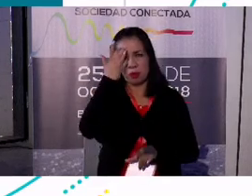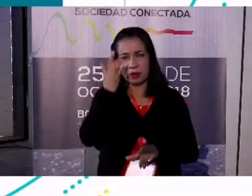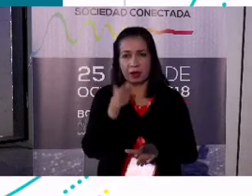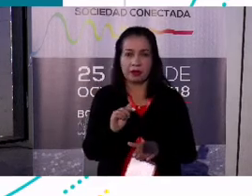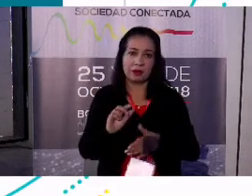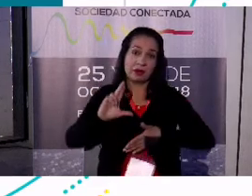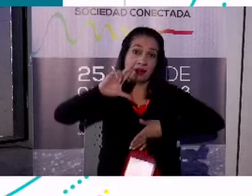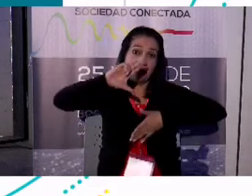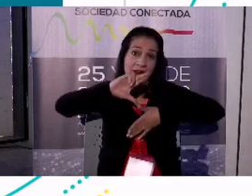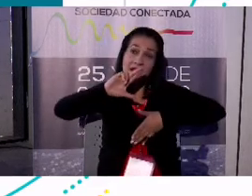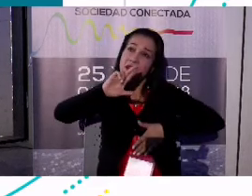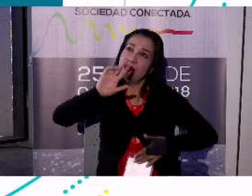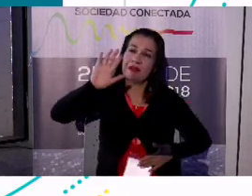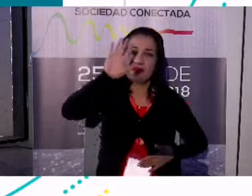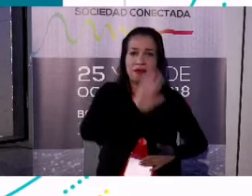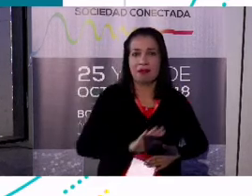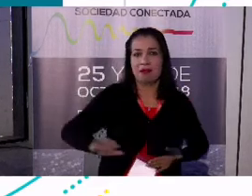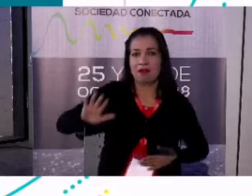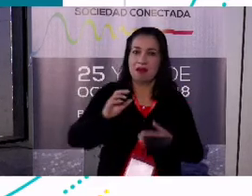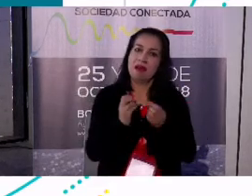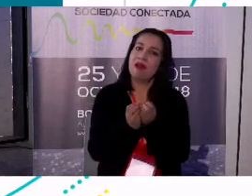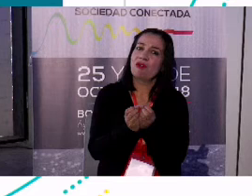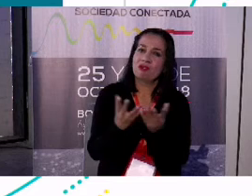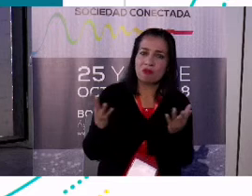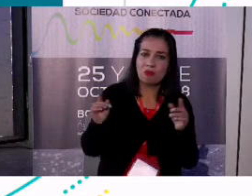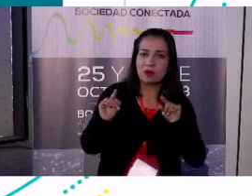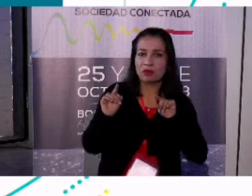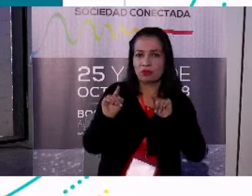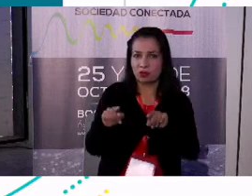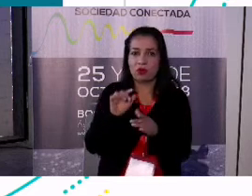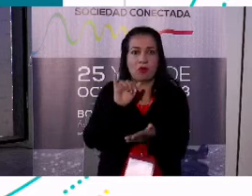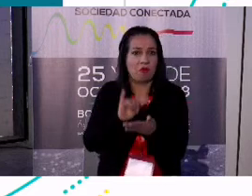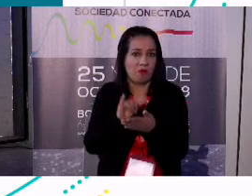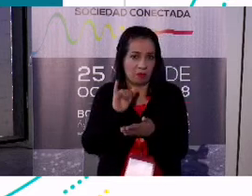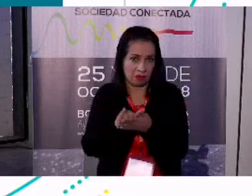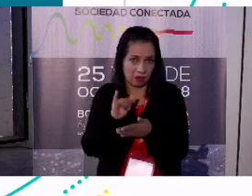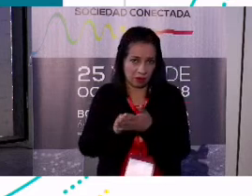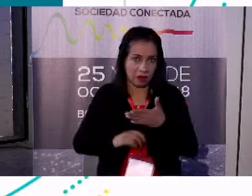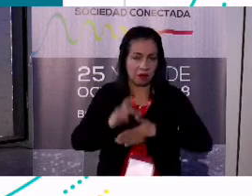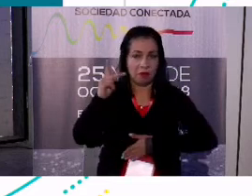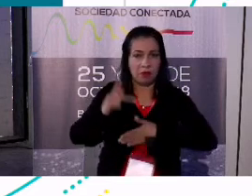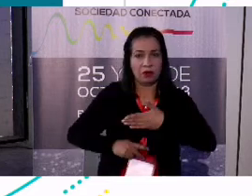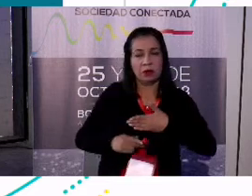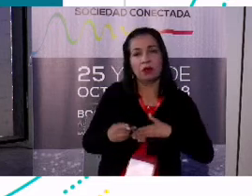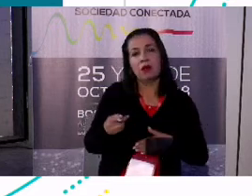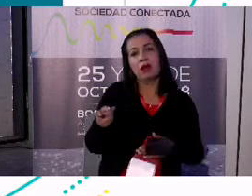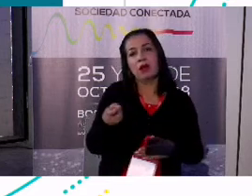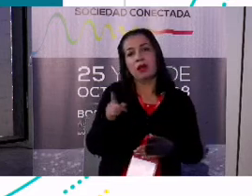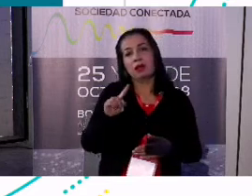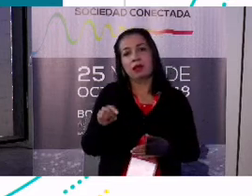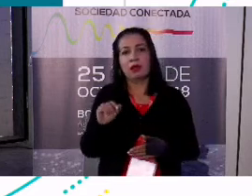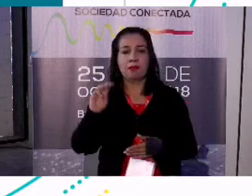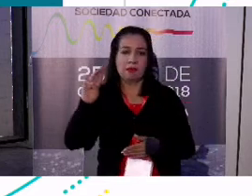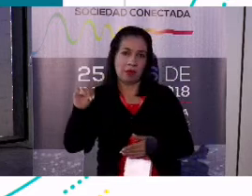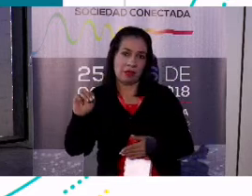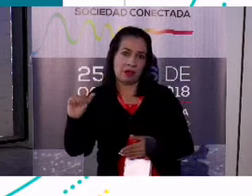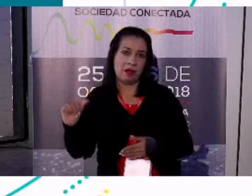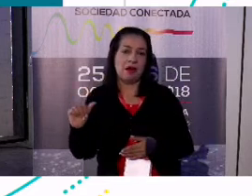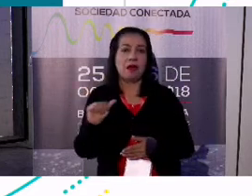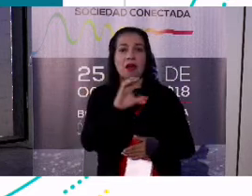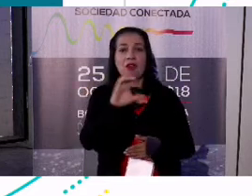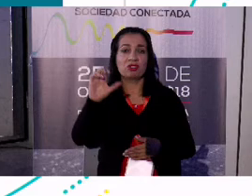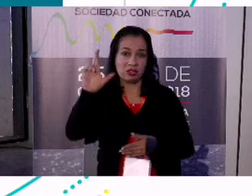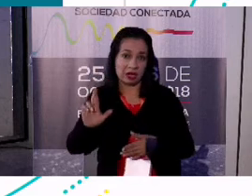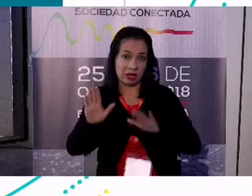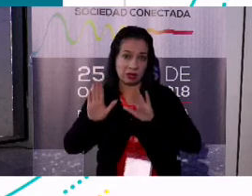nosotros igual hicimos los los números en en con con esta misma proyección de la gcma en Costa Rica y Costa Rica